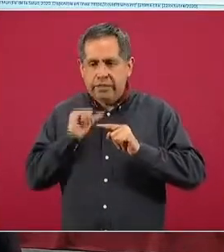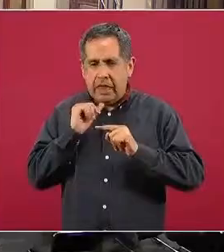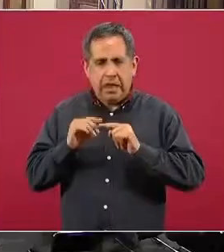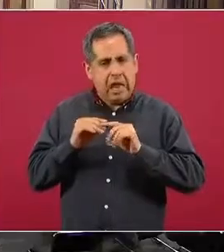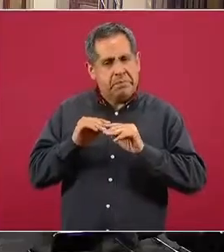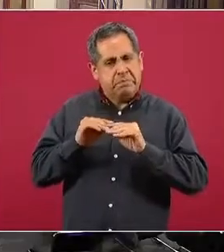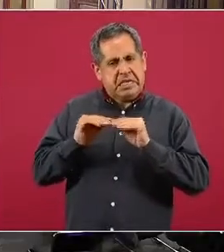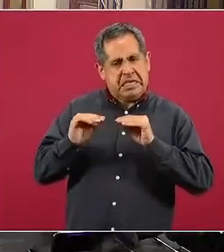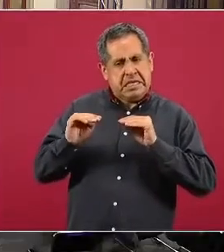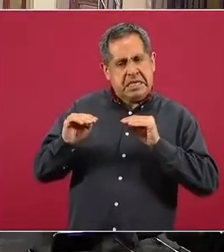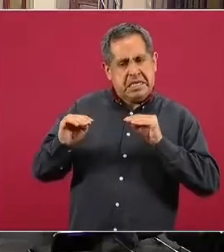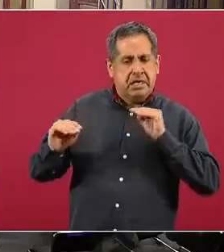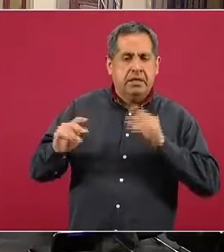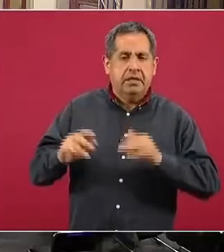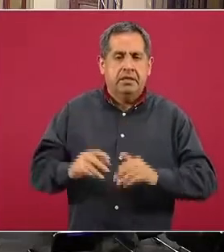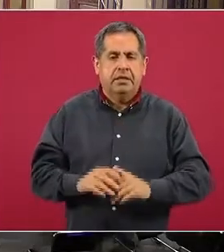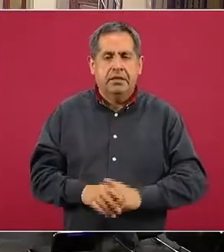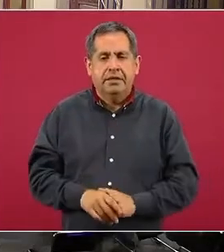siguiente.